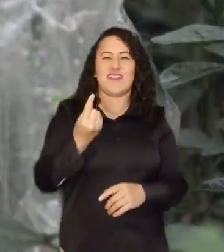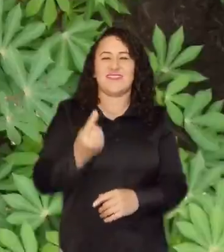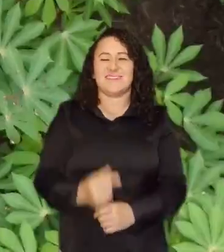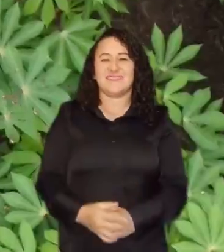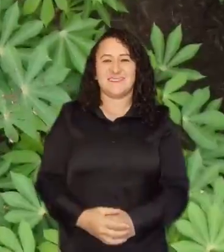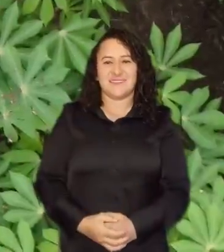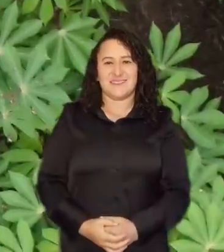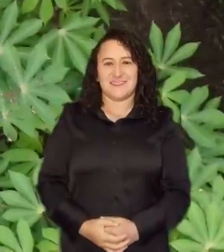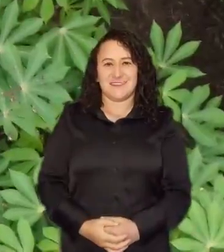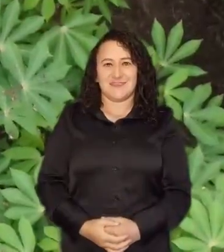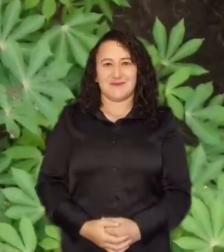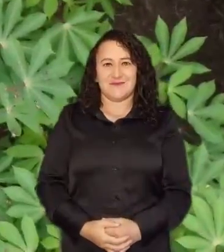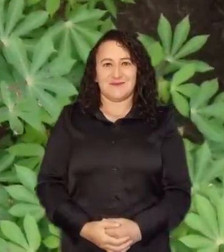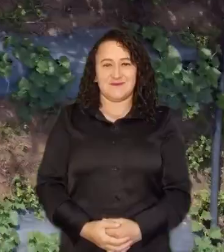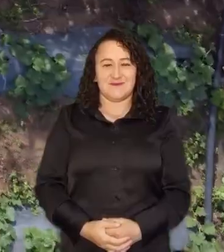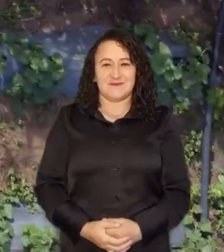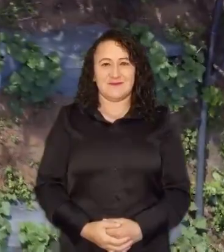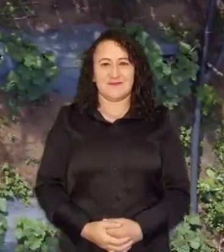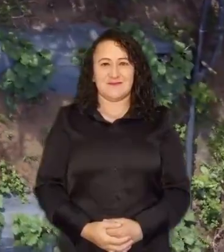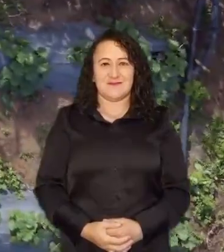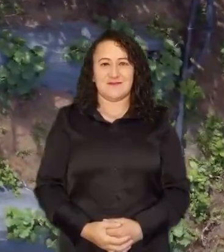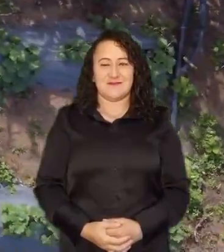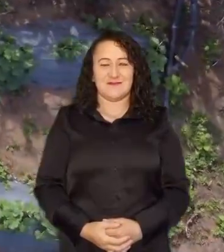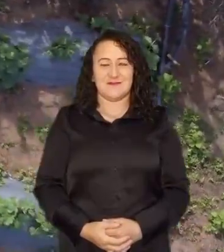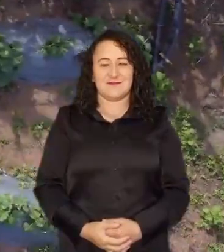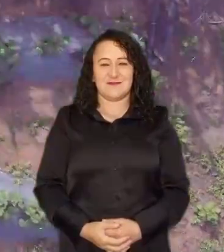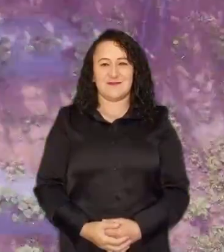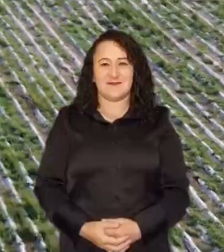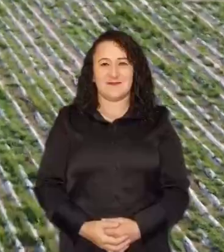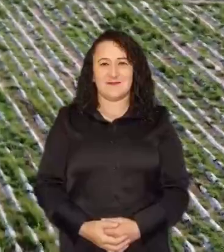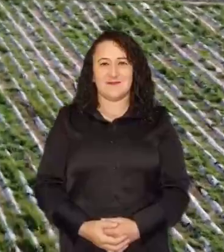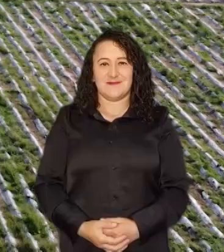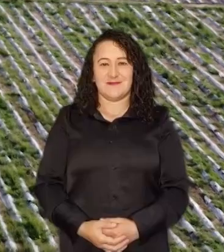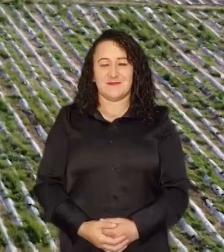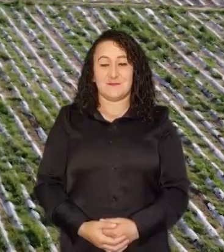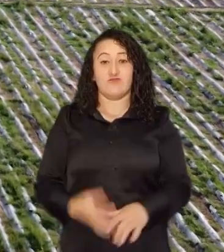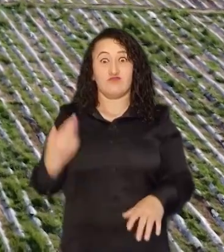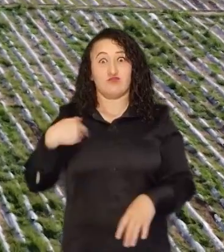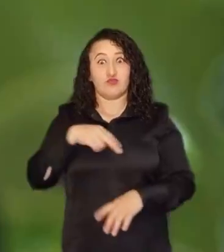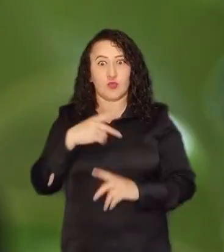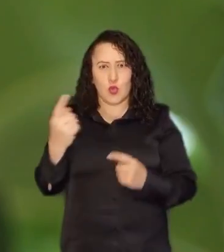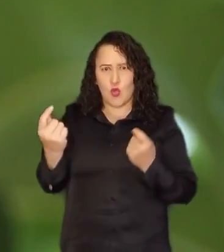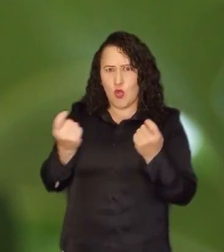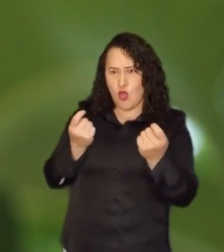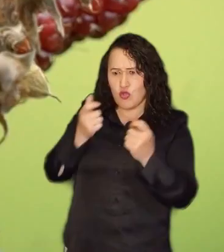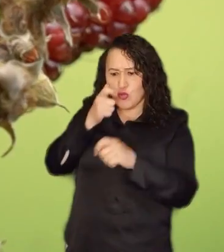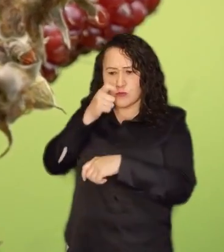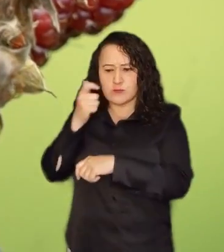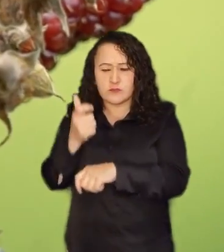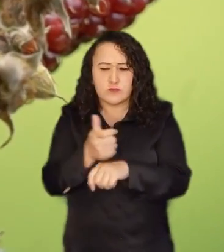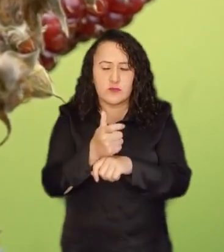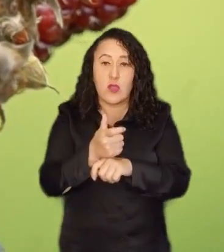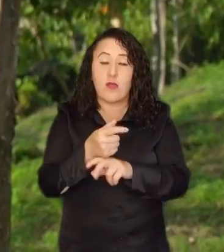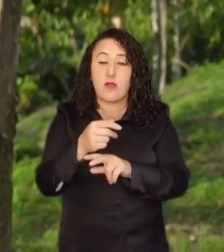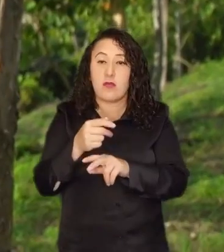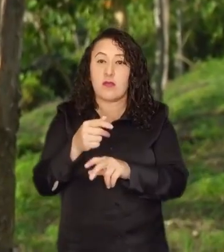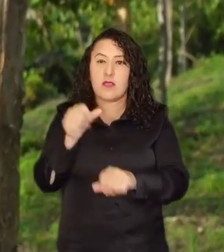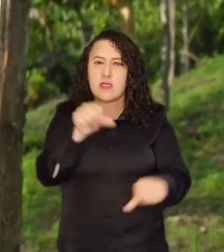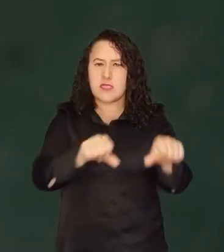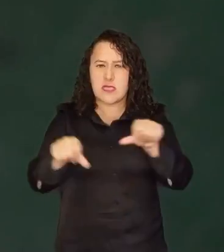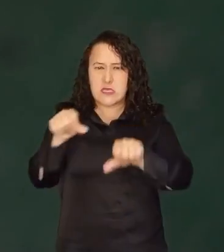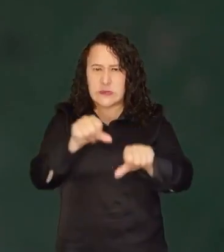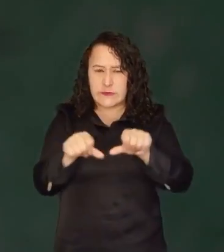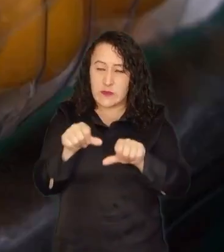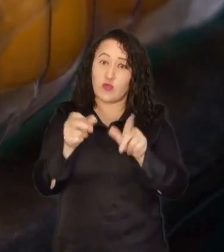el respeto a los tiempos de carencia para que no representen ningún riesgo a la hora de que los alimentos lleguen a nuestras mesas, mientras se protegen